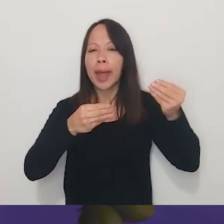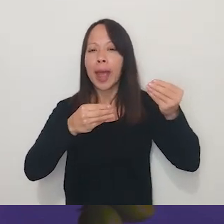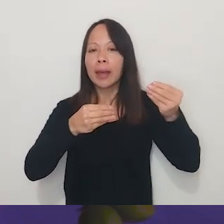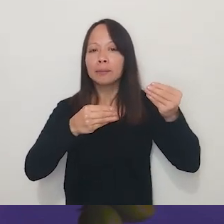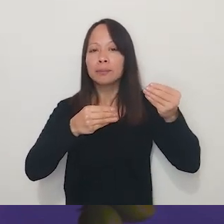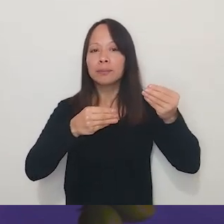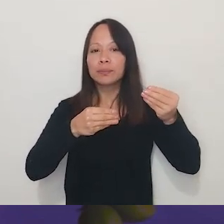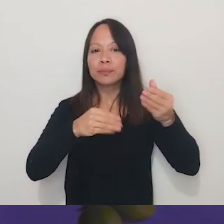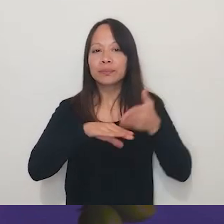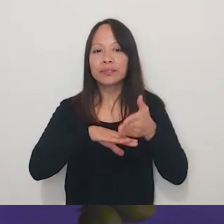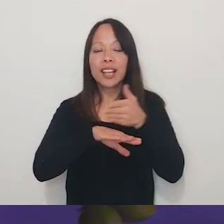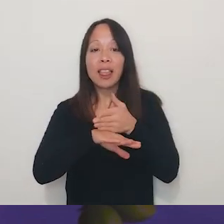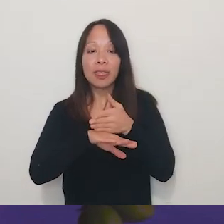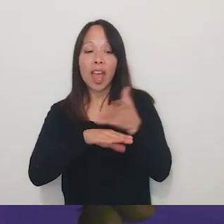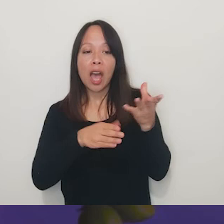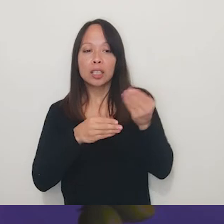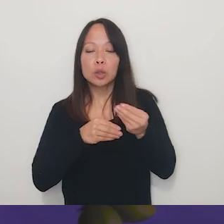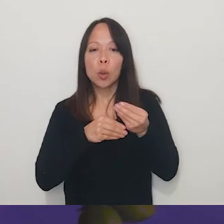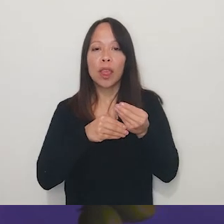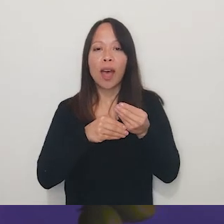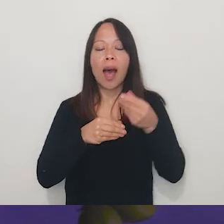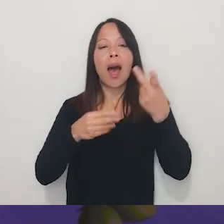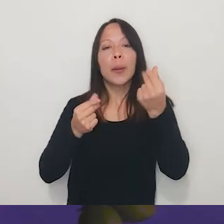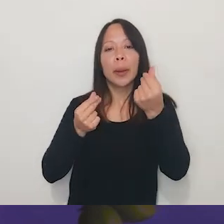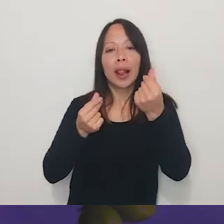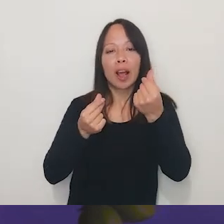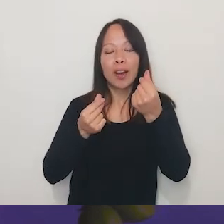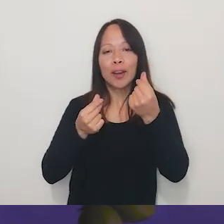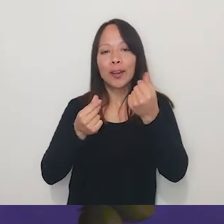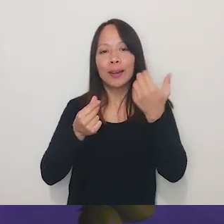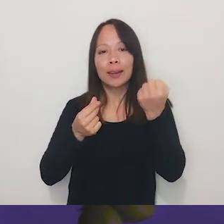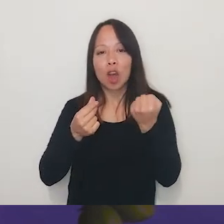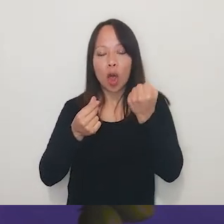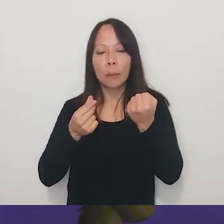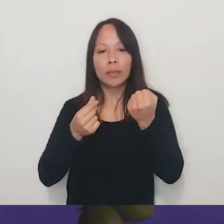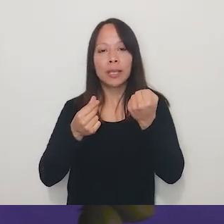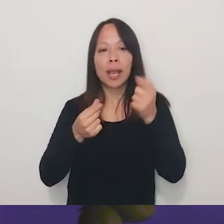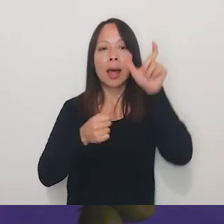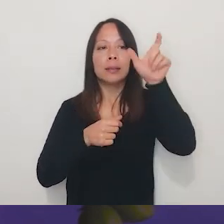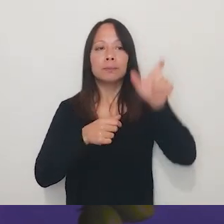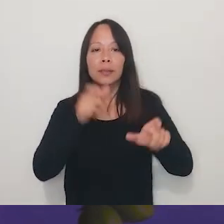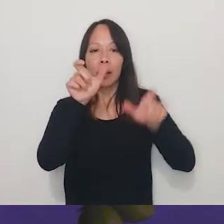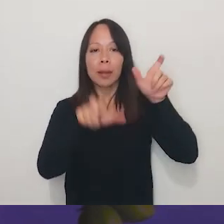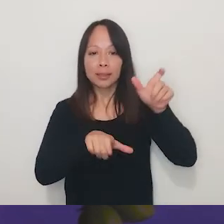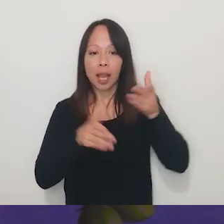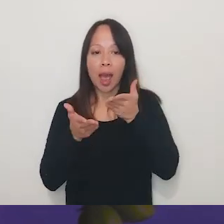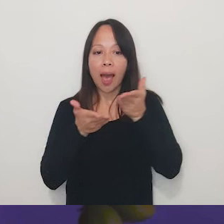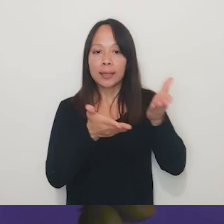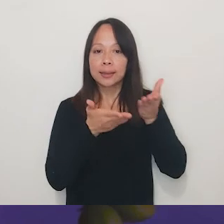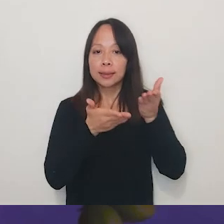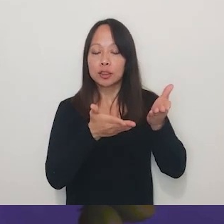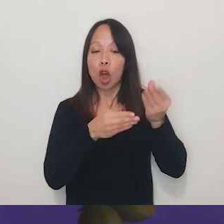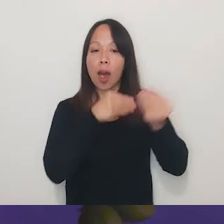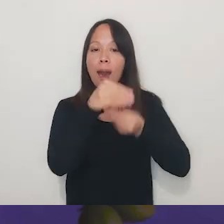reduce costos. Permite entender la fisiopatología, guía en el tratamiento, en el seguimiento y en el pronóstico del paciente,